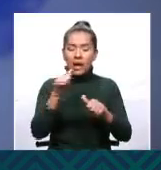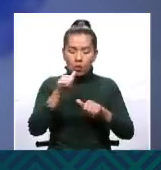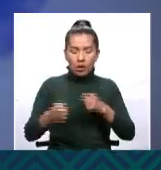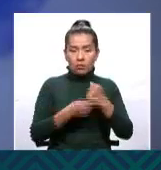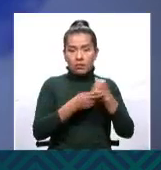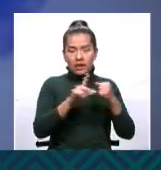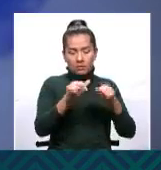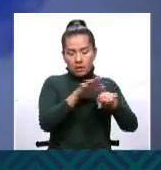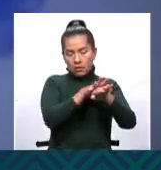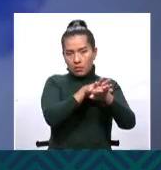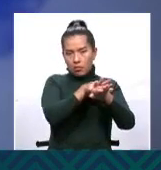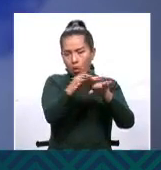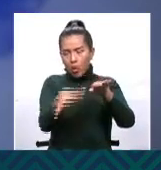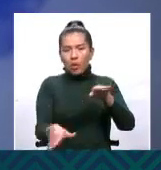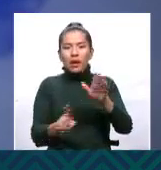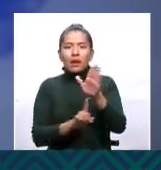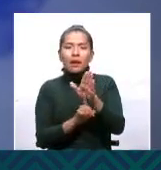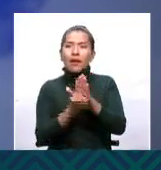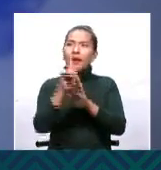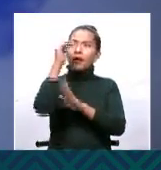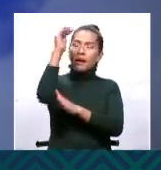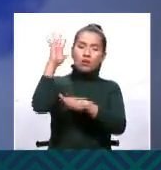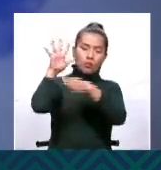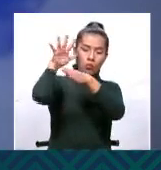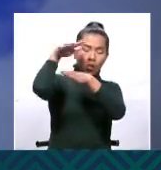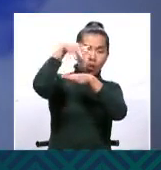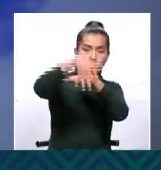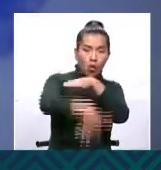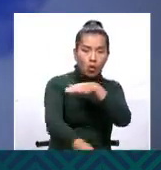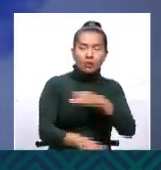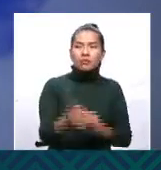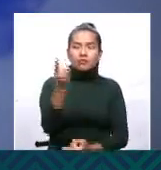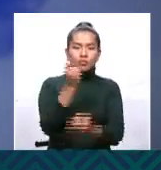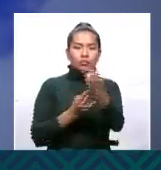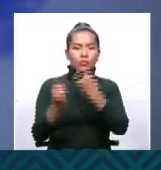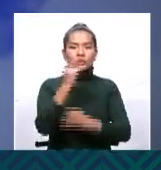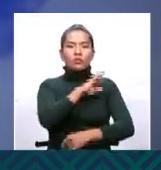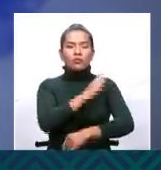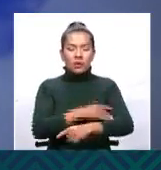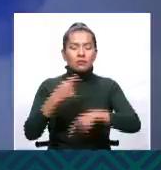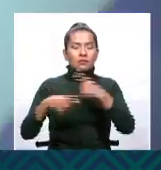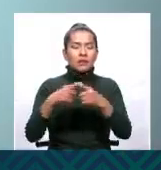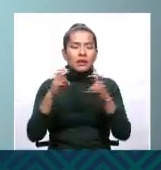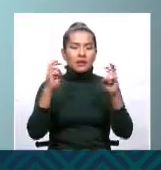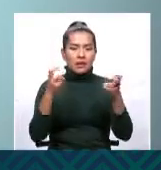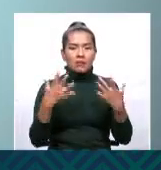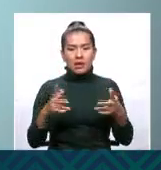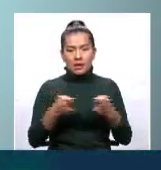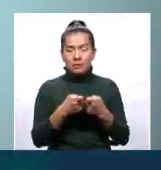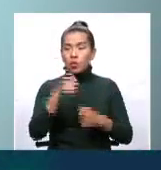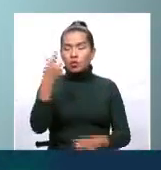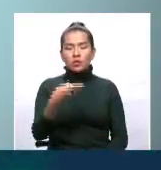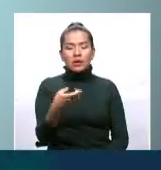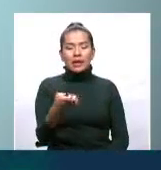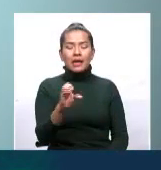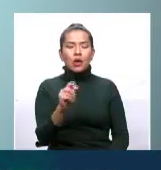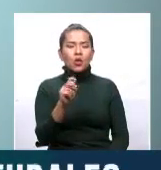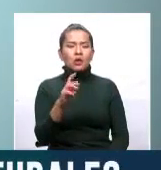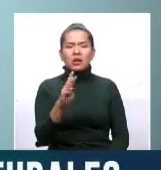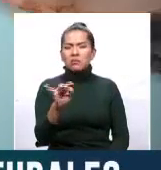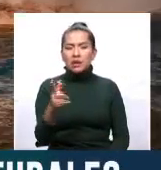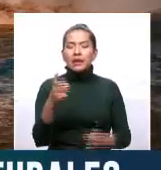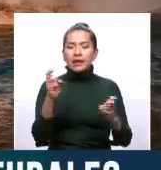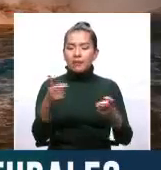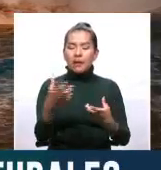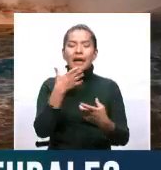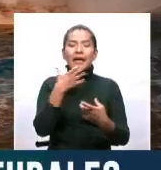aguas caen desde muy alto. Al pasar por la central hidroeléctrica se convierte en energía eléctrica. La energía geotérmica se obtiene a partir del